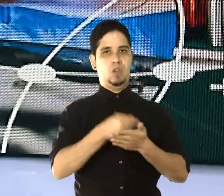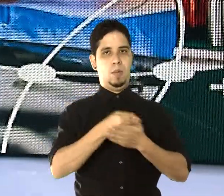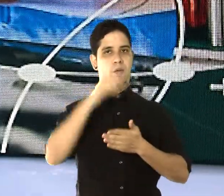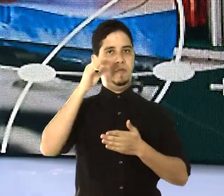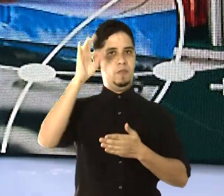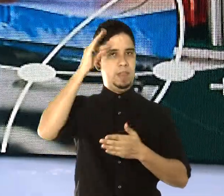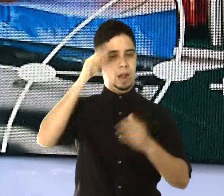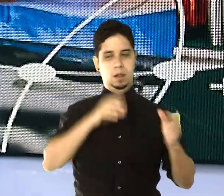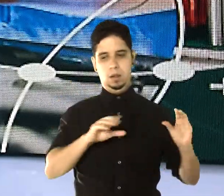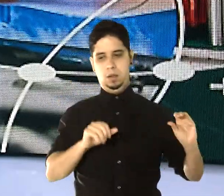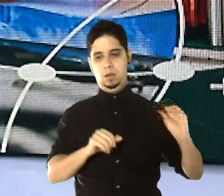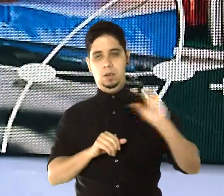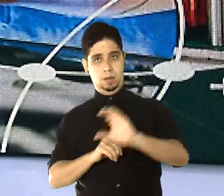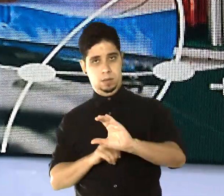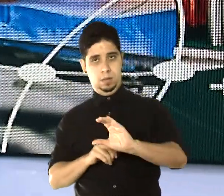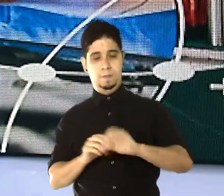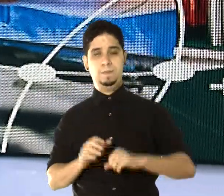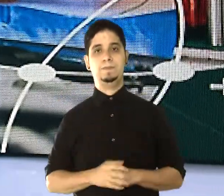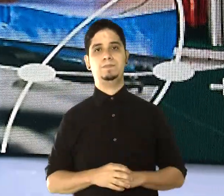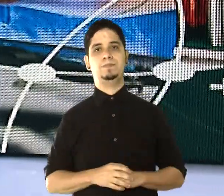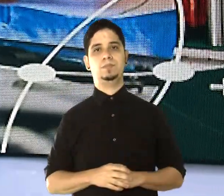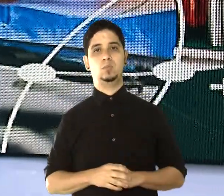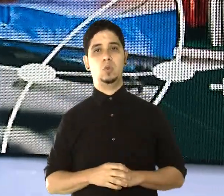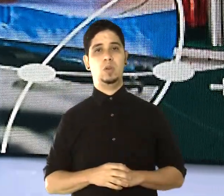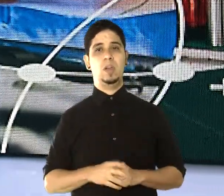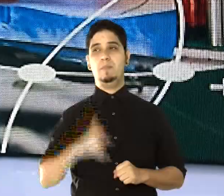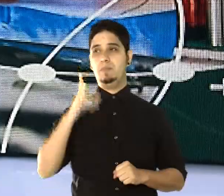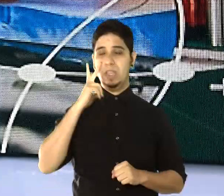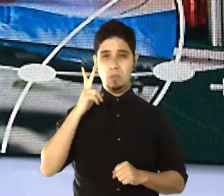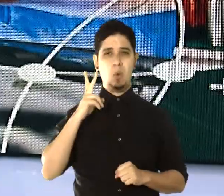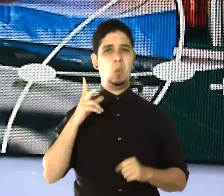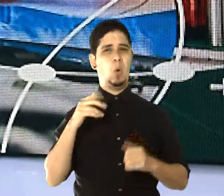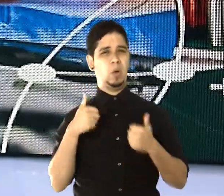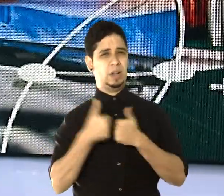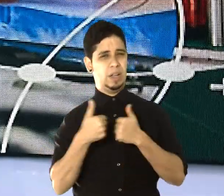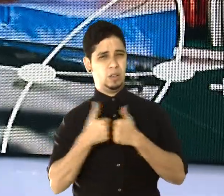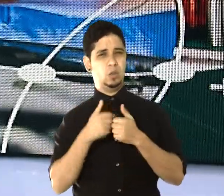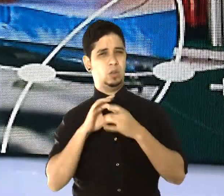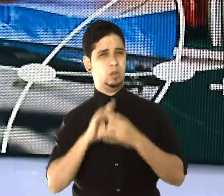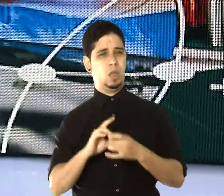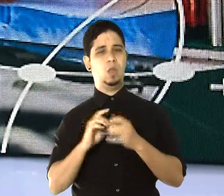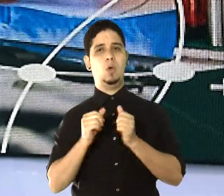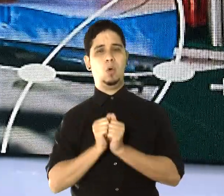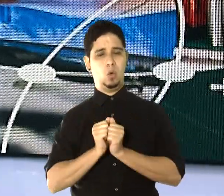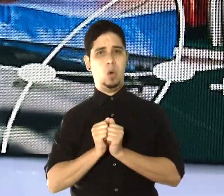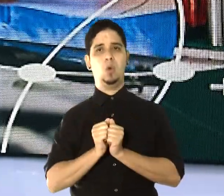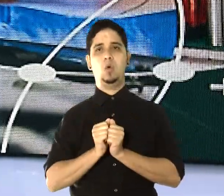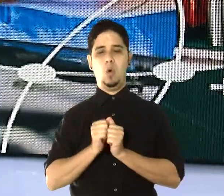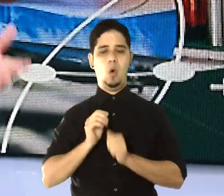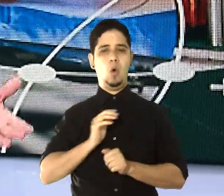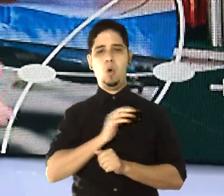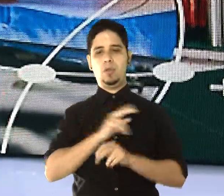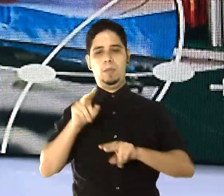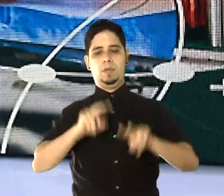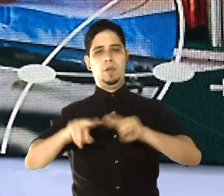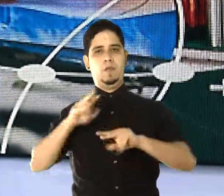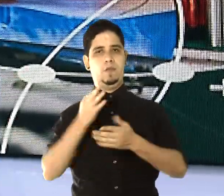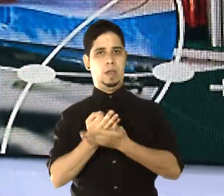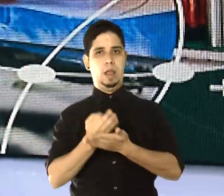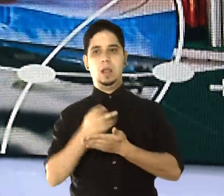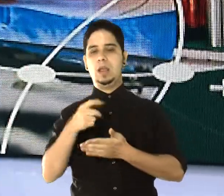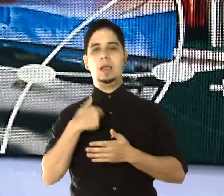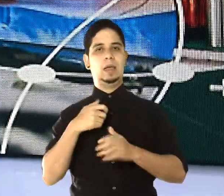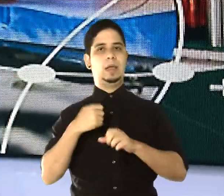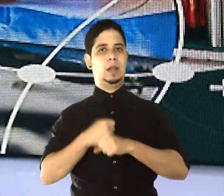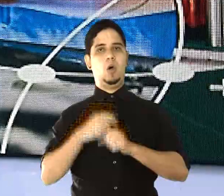Encontramos unos retos, ciertamente con la Junta de Supervisión Fiscal aprobaron unas guías que eran muy restrictivas. La buena noticia es que AFAF ya